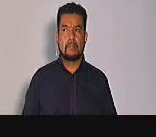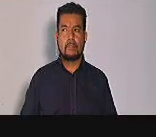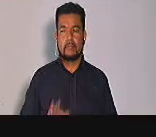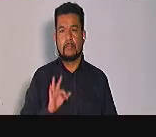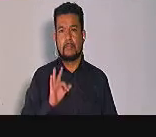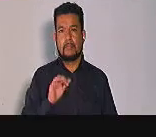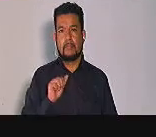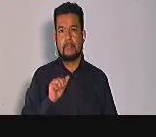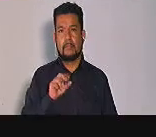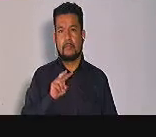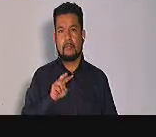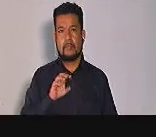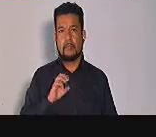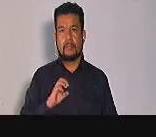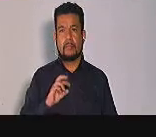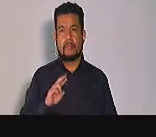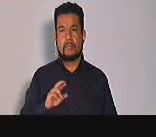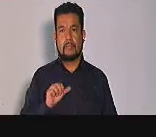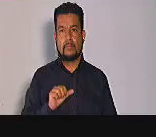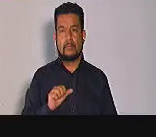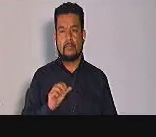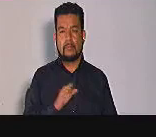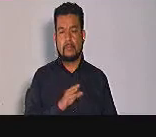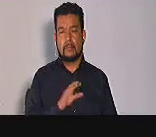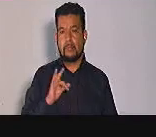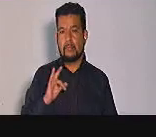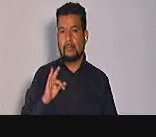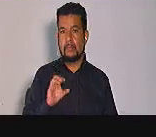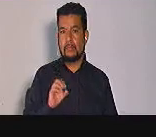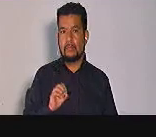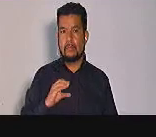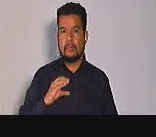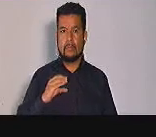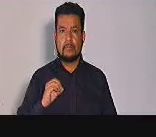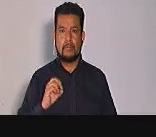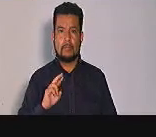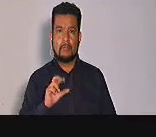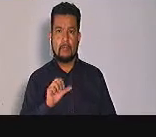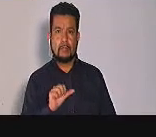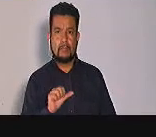Tavera Villa Camilo, Tocora Lozano Jaime Andrés.